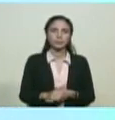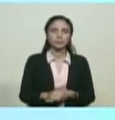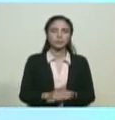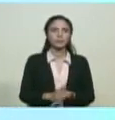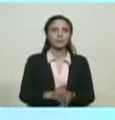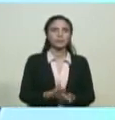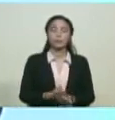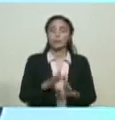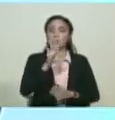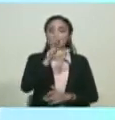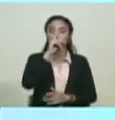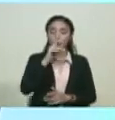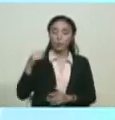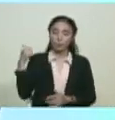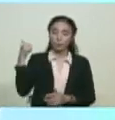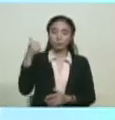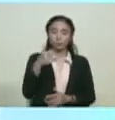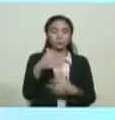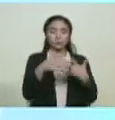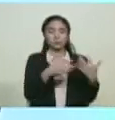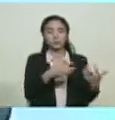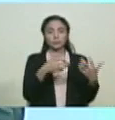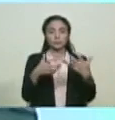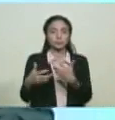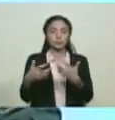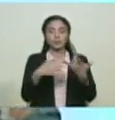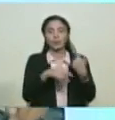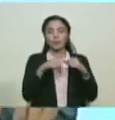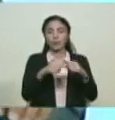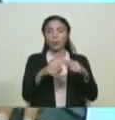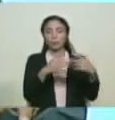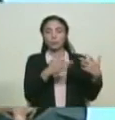con cinco años de batalla intensa